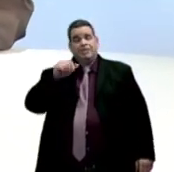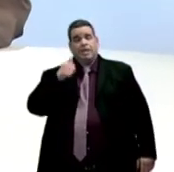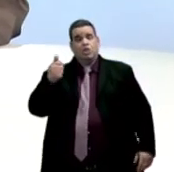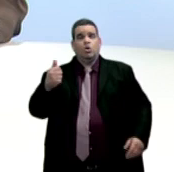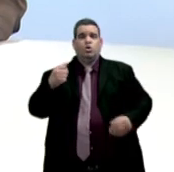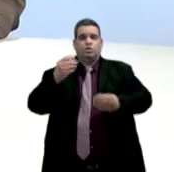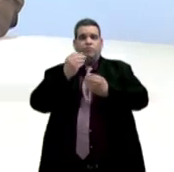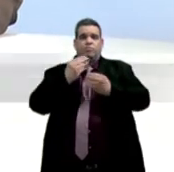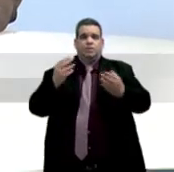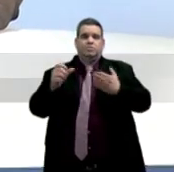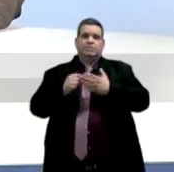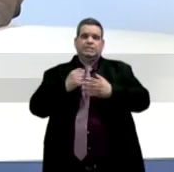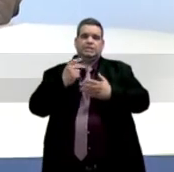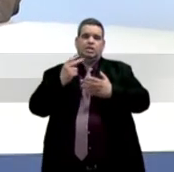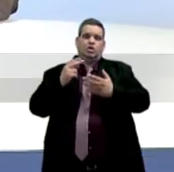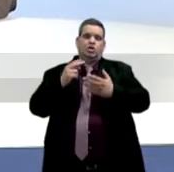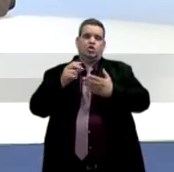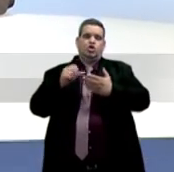noticias, visite nuestra página